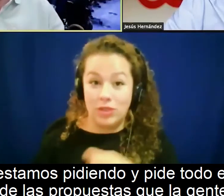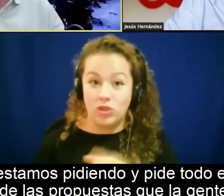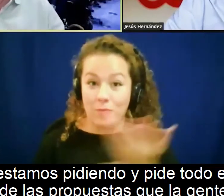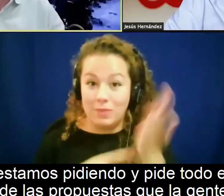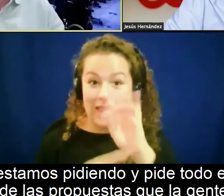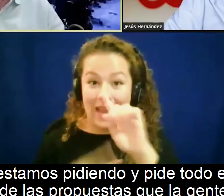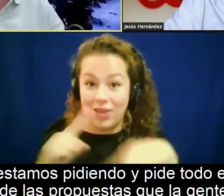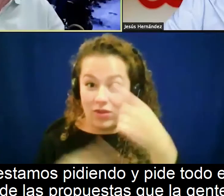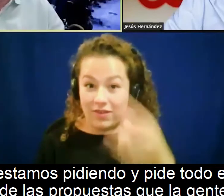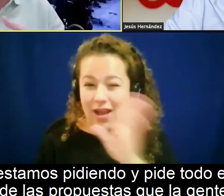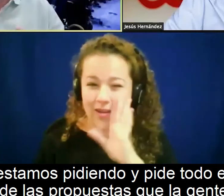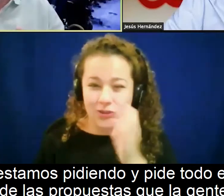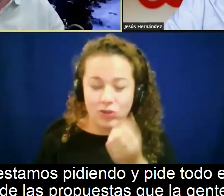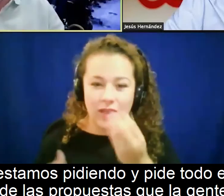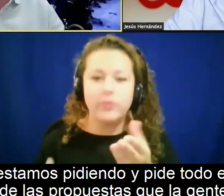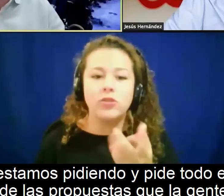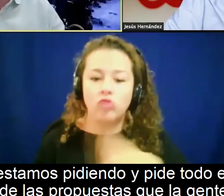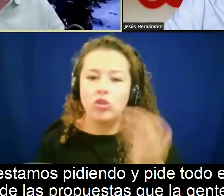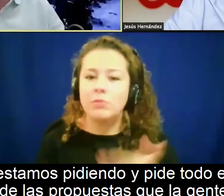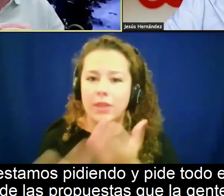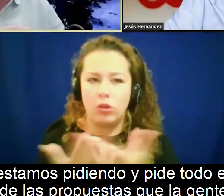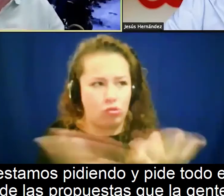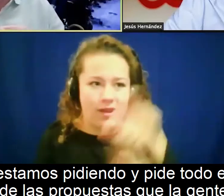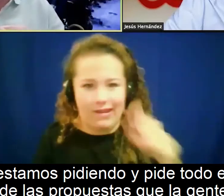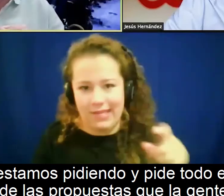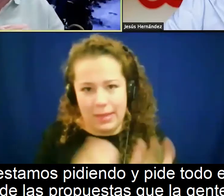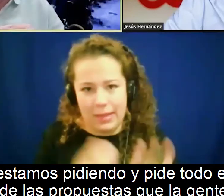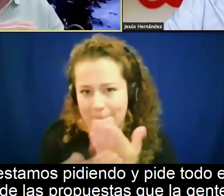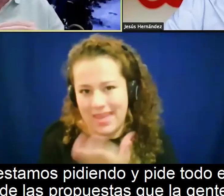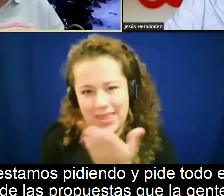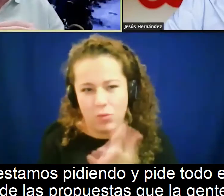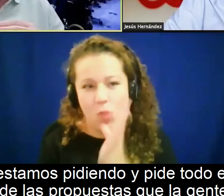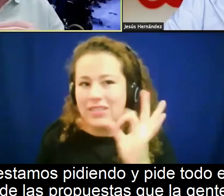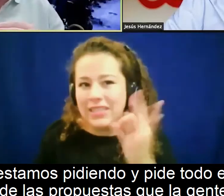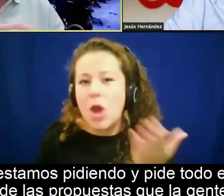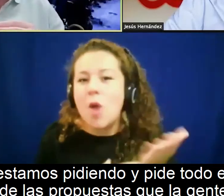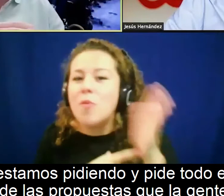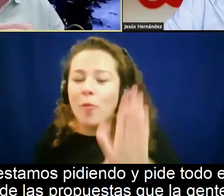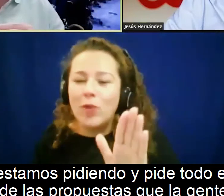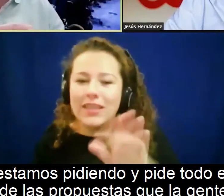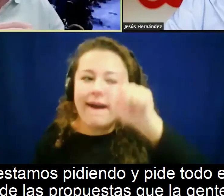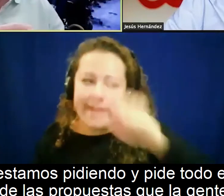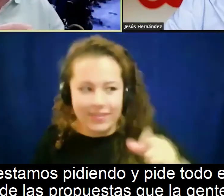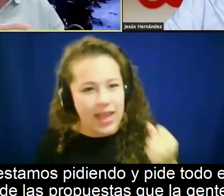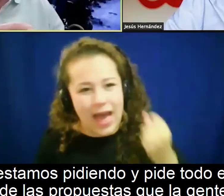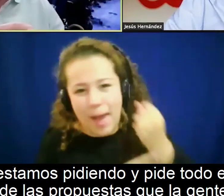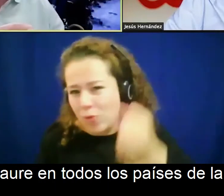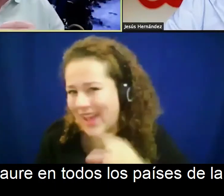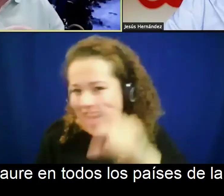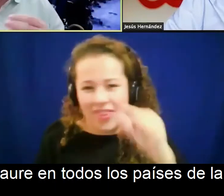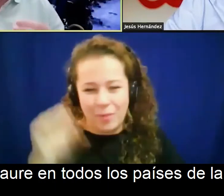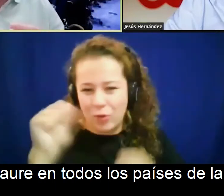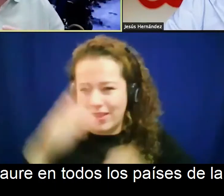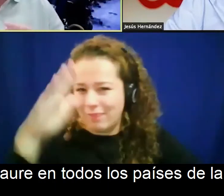lo que estamos pidiendo y pide todo el mundo, porque es una de las propuestas que la gente apoya al 100%,